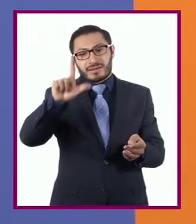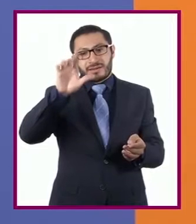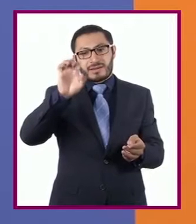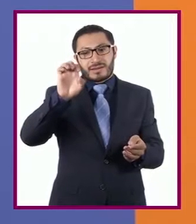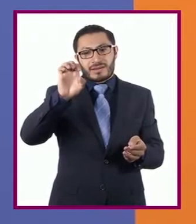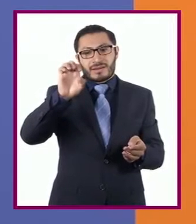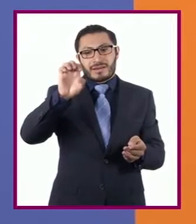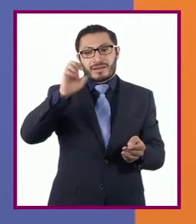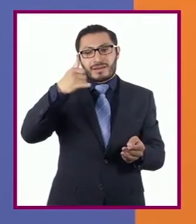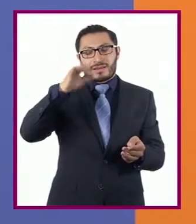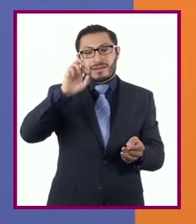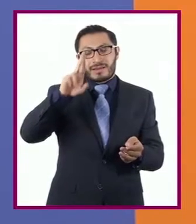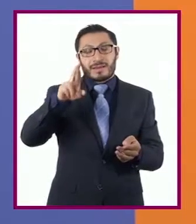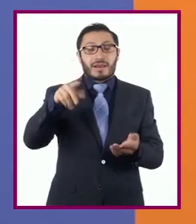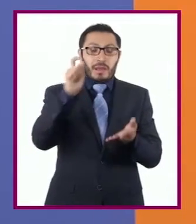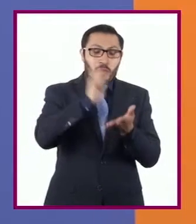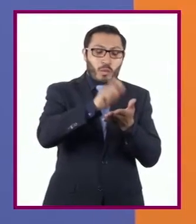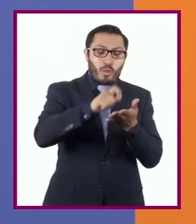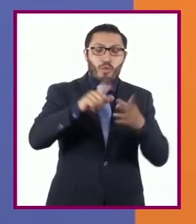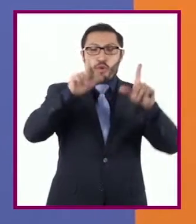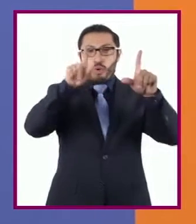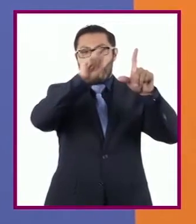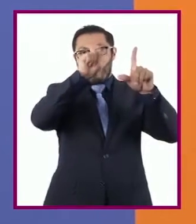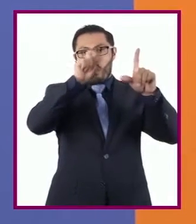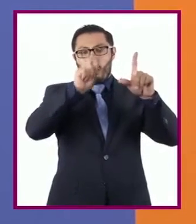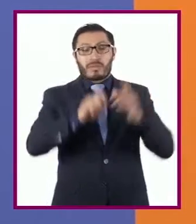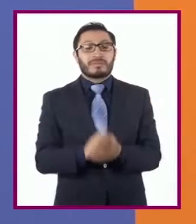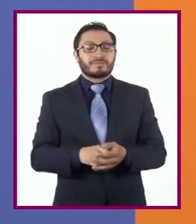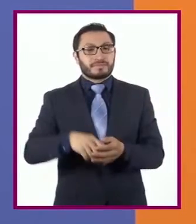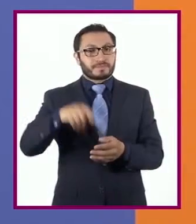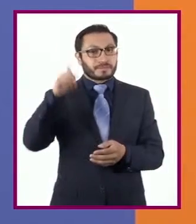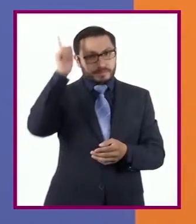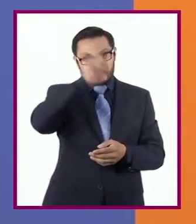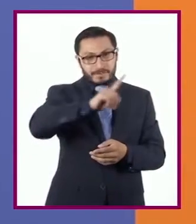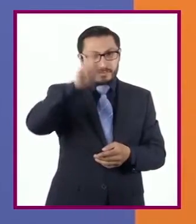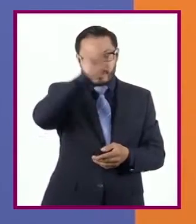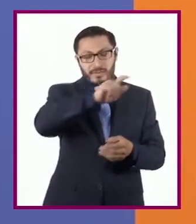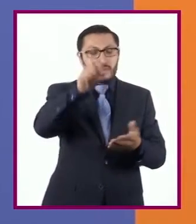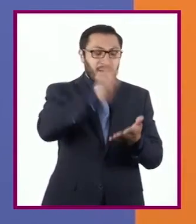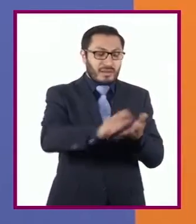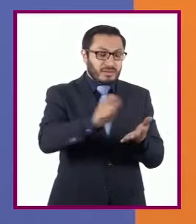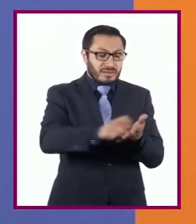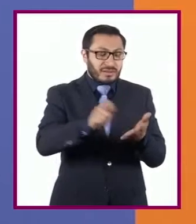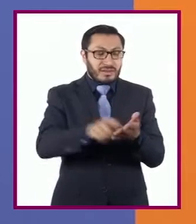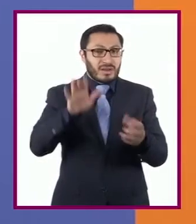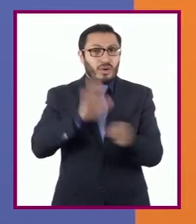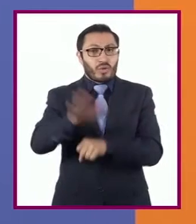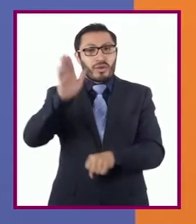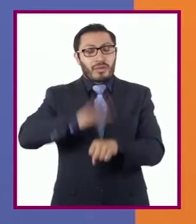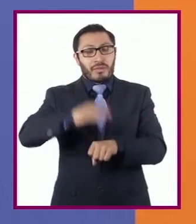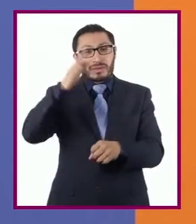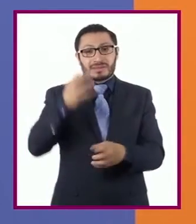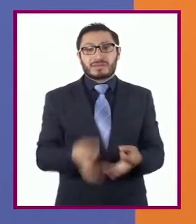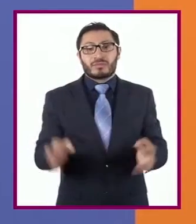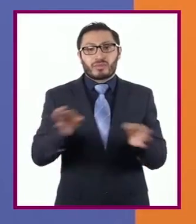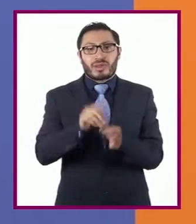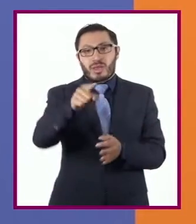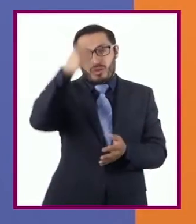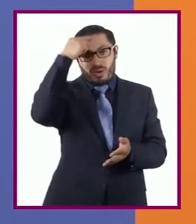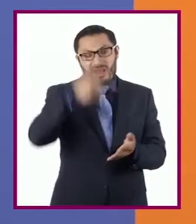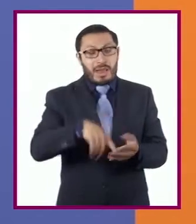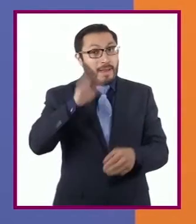tomar notas de esta sesión, de lo que les parezca más relevante, pero lo más importante es que la